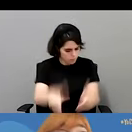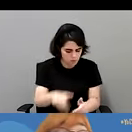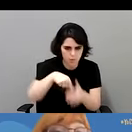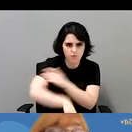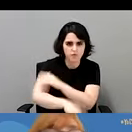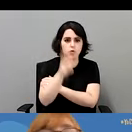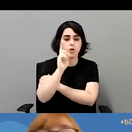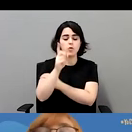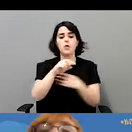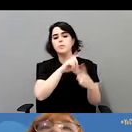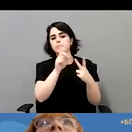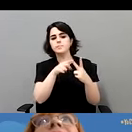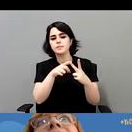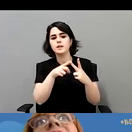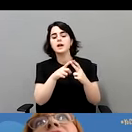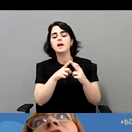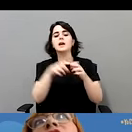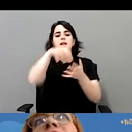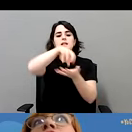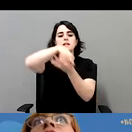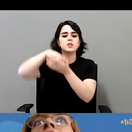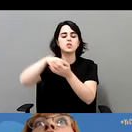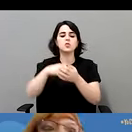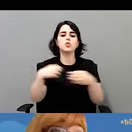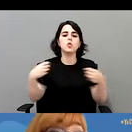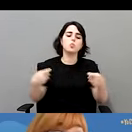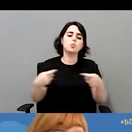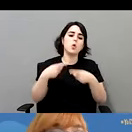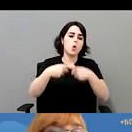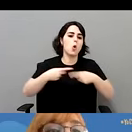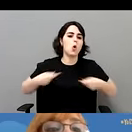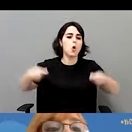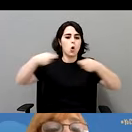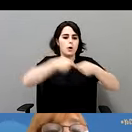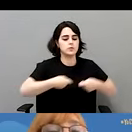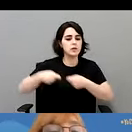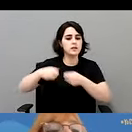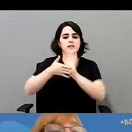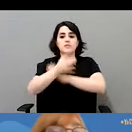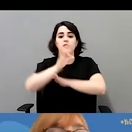Y luego están las entidades cogestoras. Las entidades cogestoras son ONGs, ¿vale?